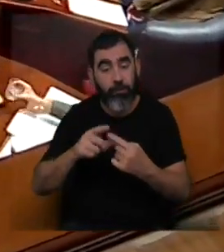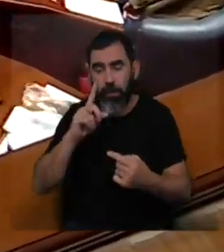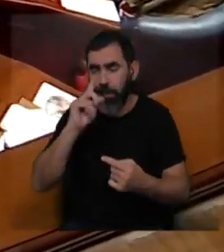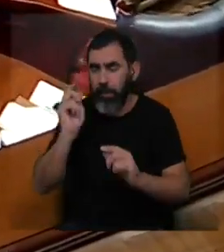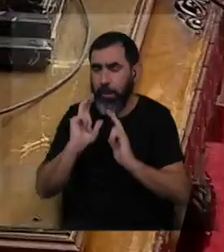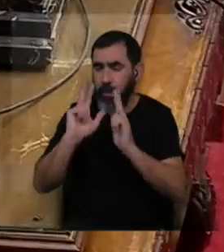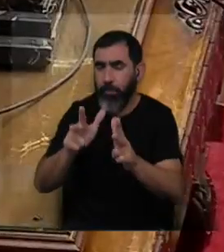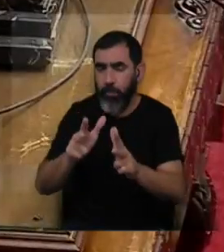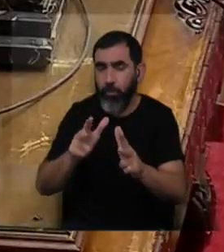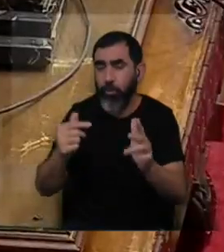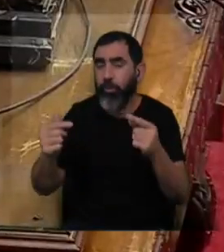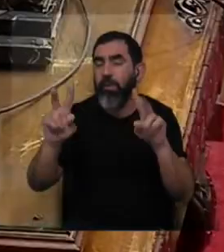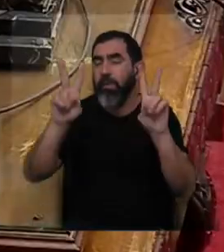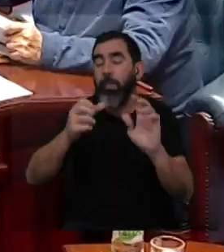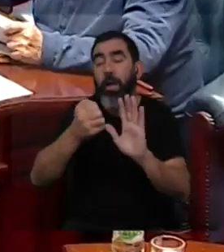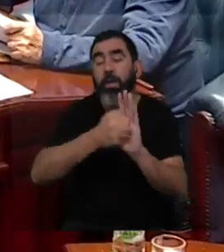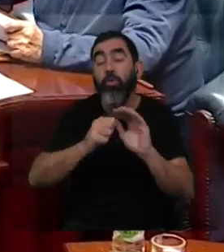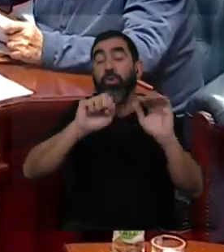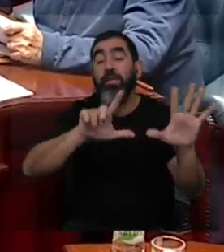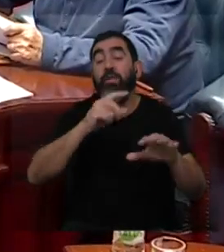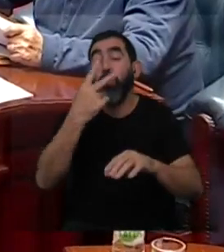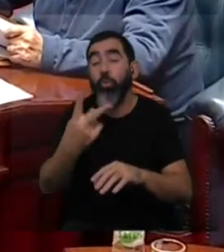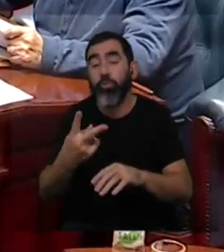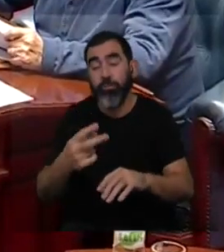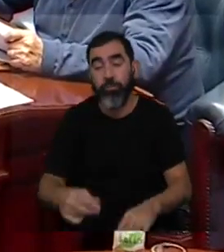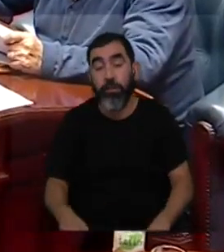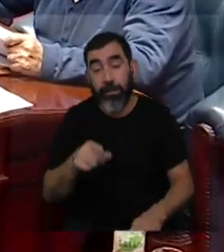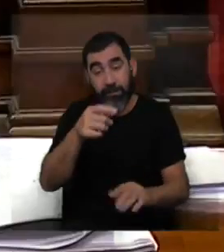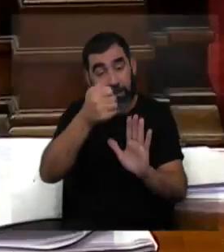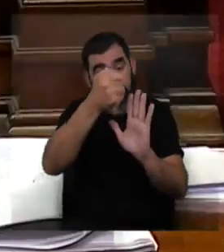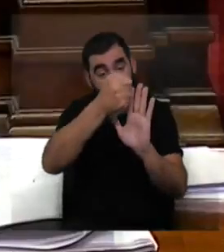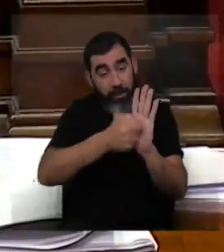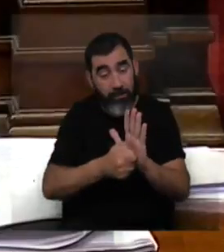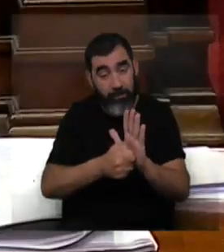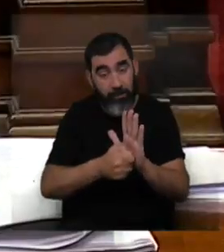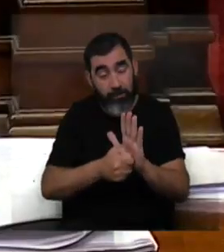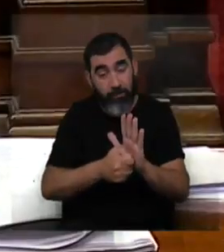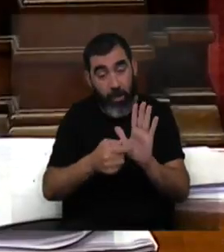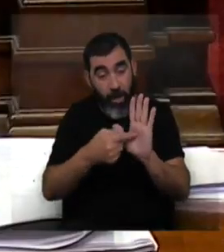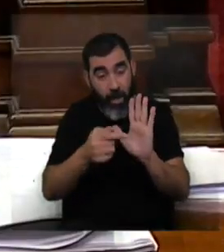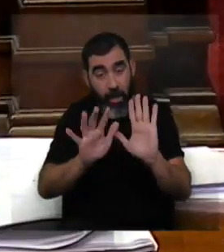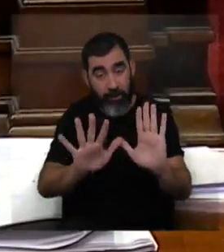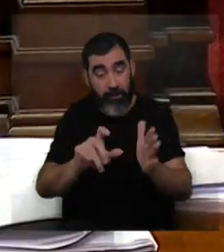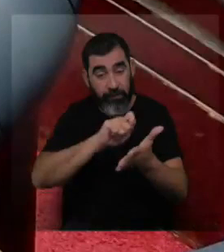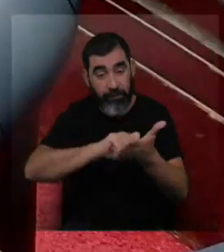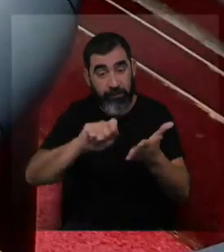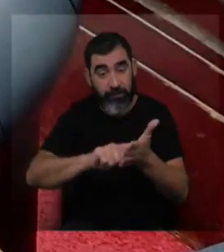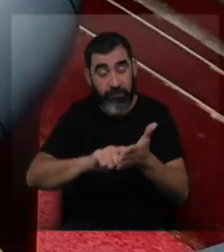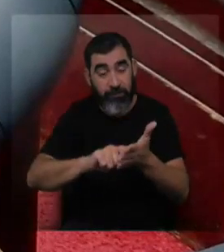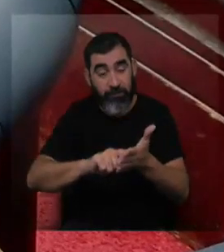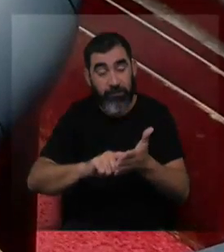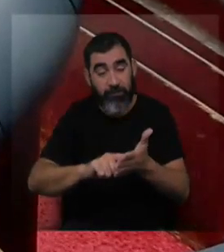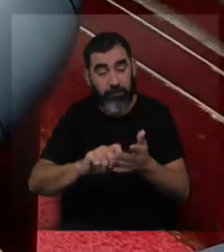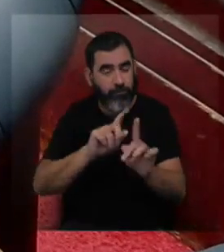rápida, específicamente sobre lo que sería el artículo 72. Pensamos que este artículo, tal como está redactado, o sea,